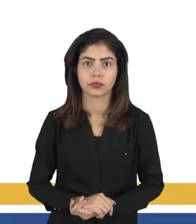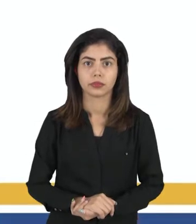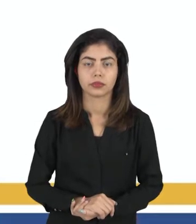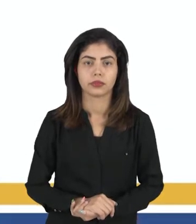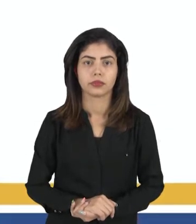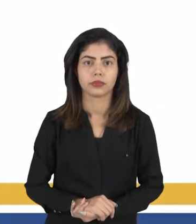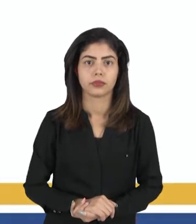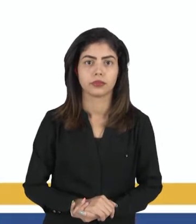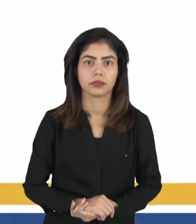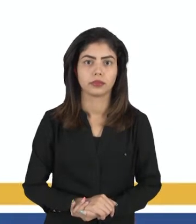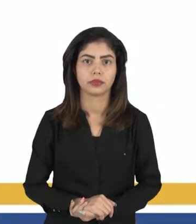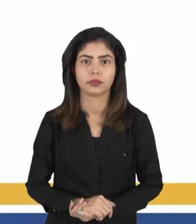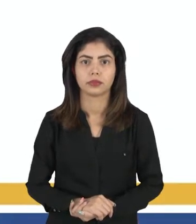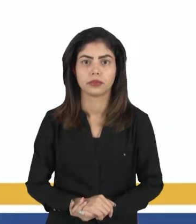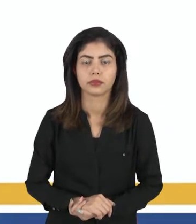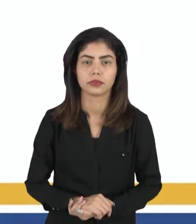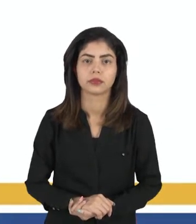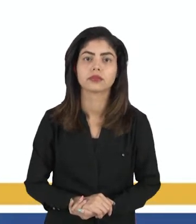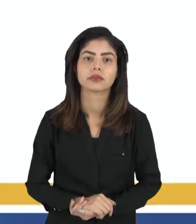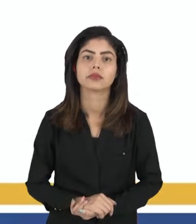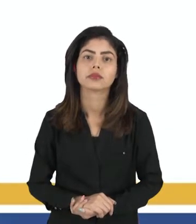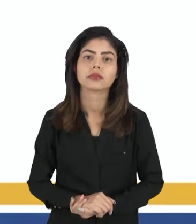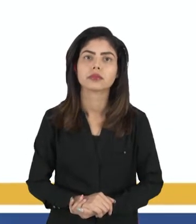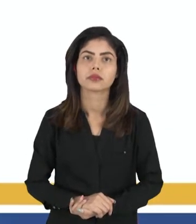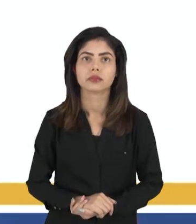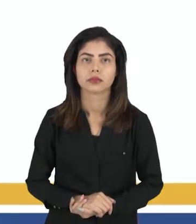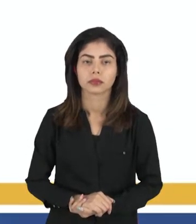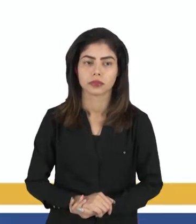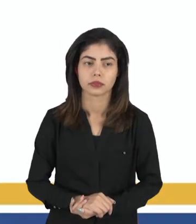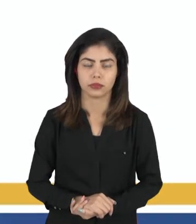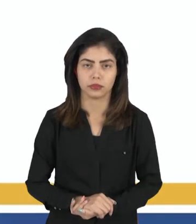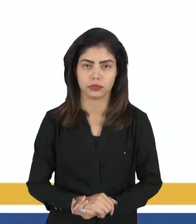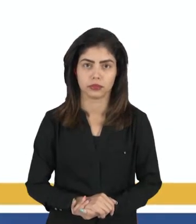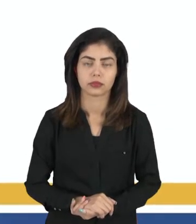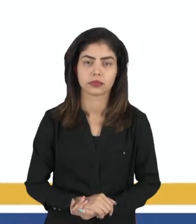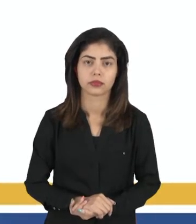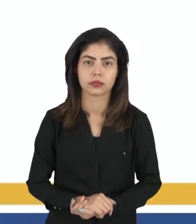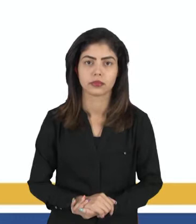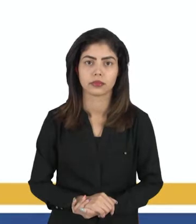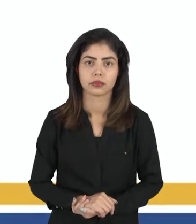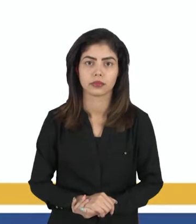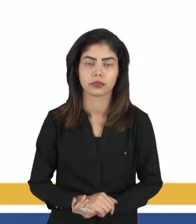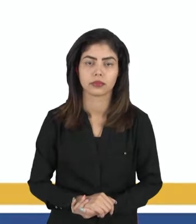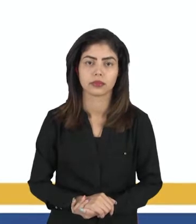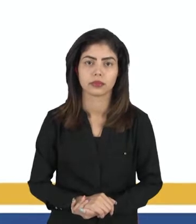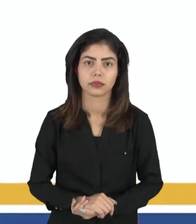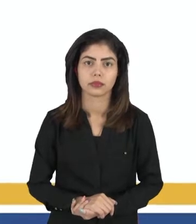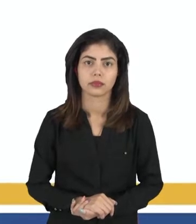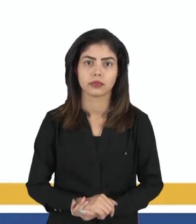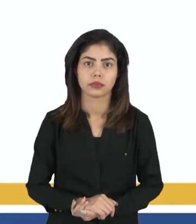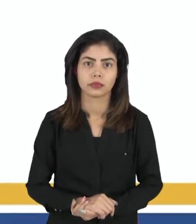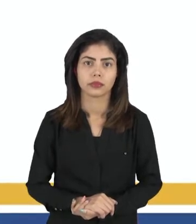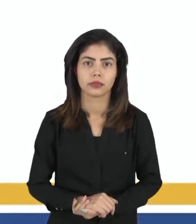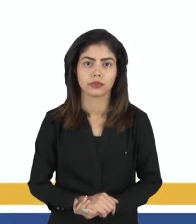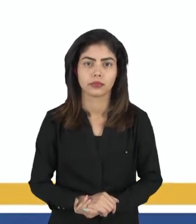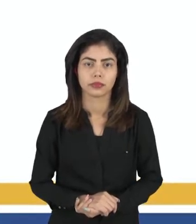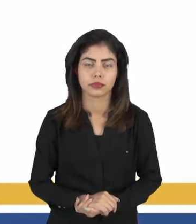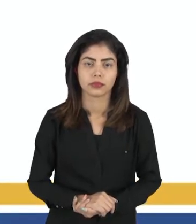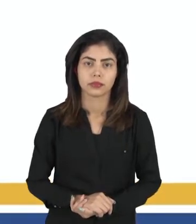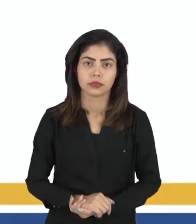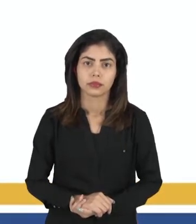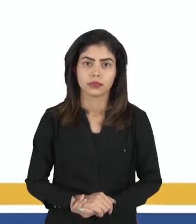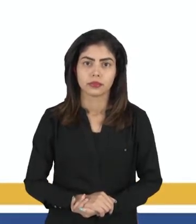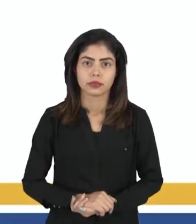sin correcciones ortográficas o de sintaxis de la BBC. Entonces, ella cuida de los